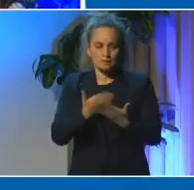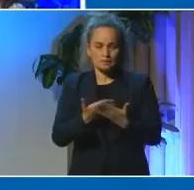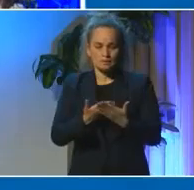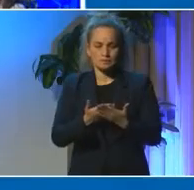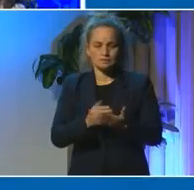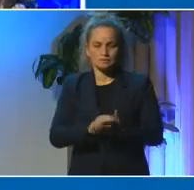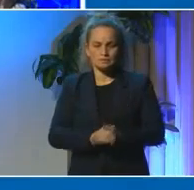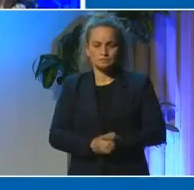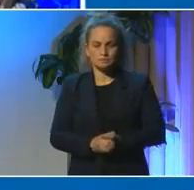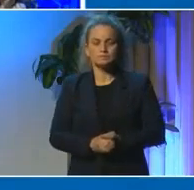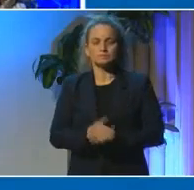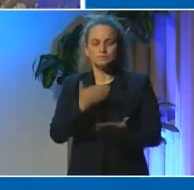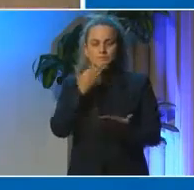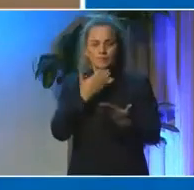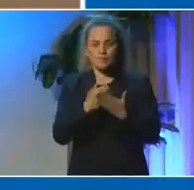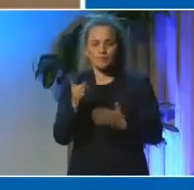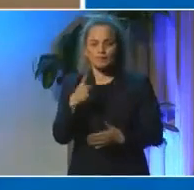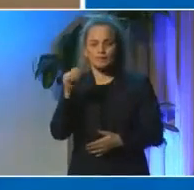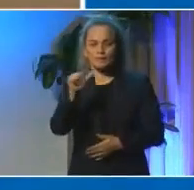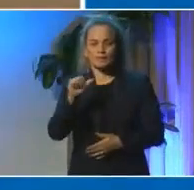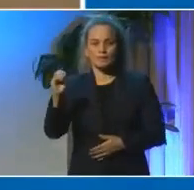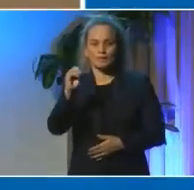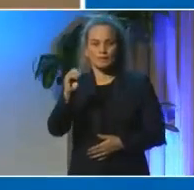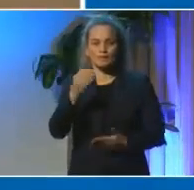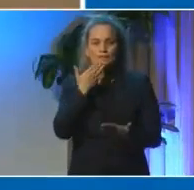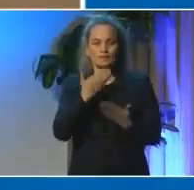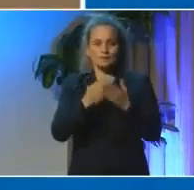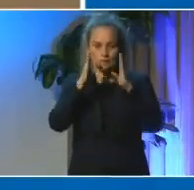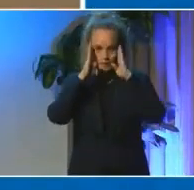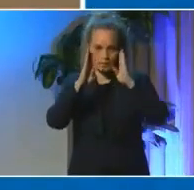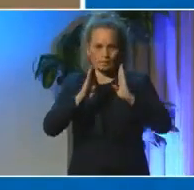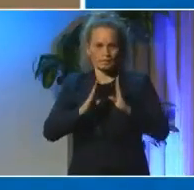panelistas gracias a todos y a toda la audiencia